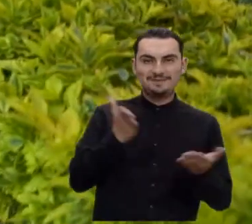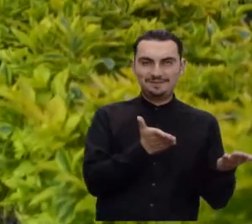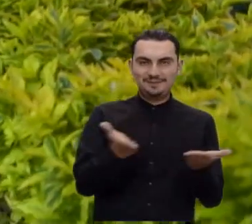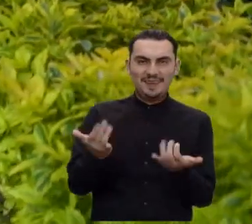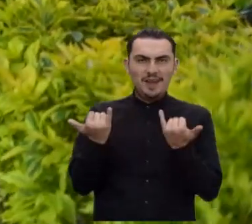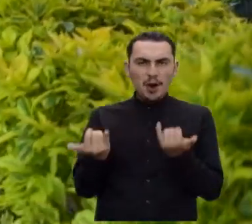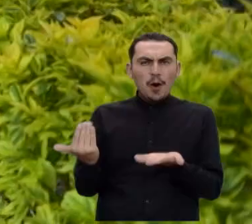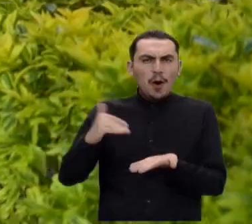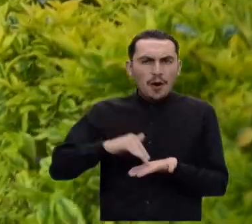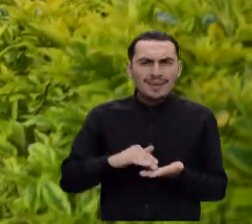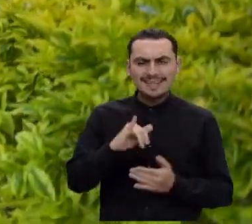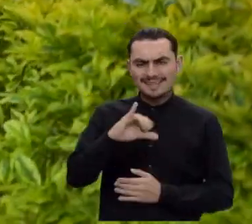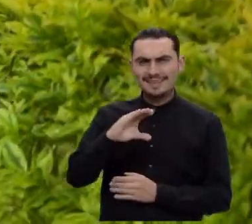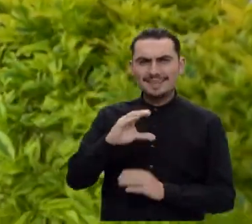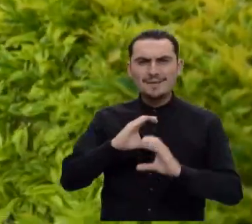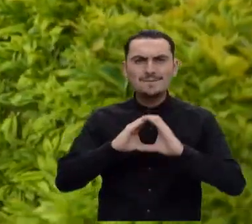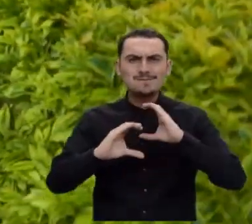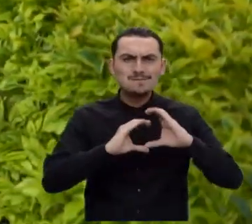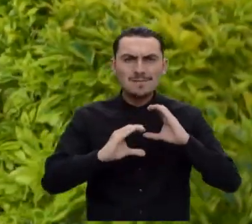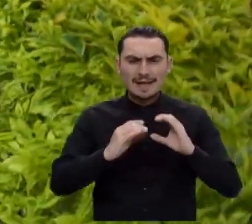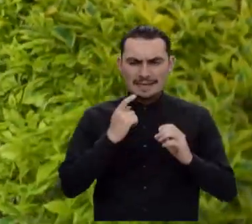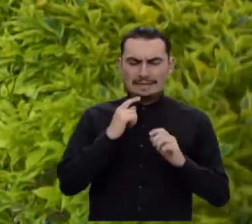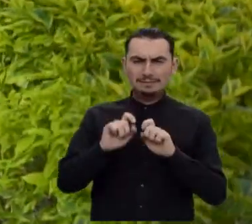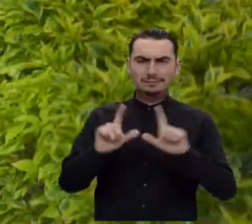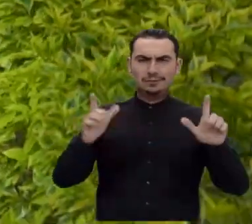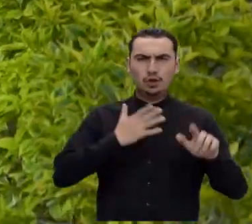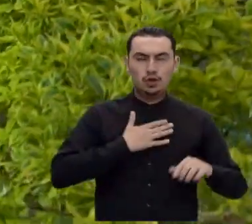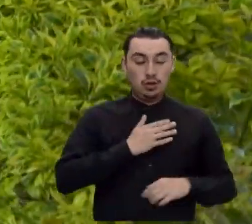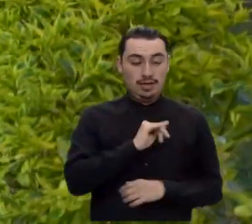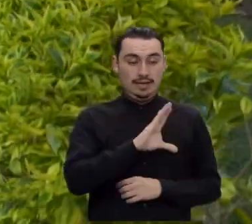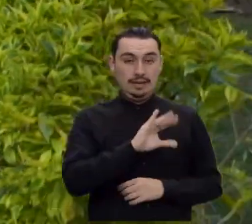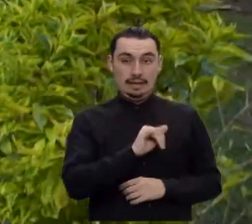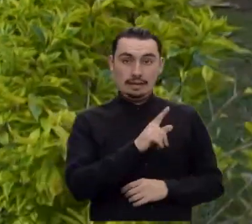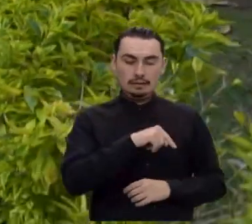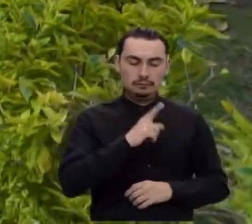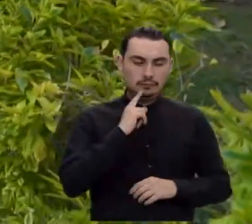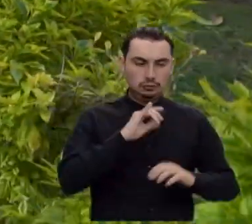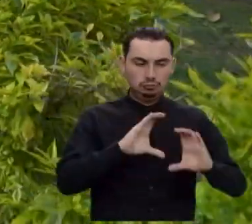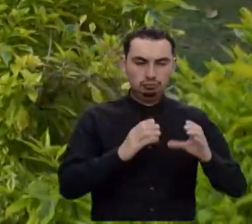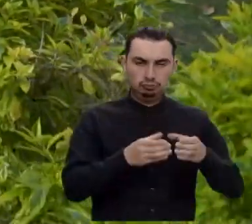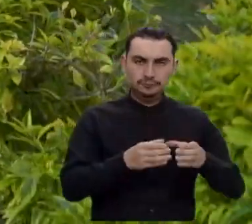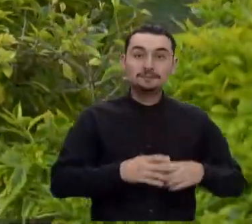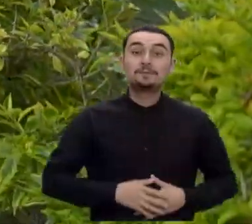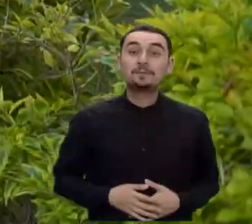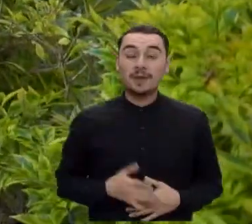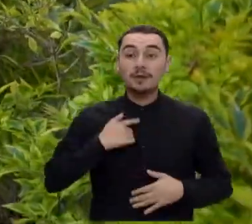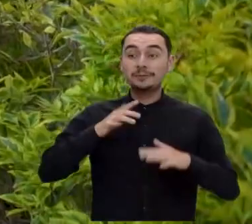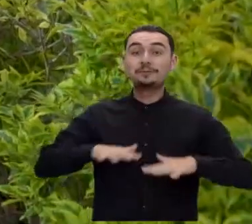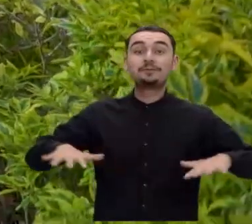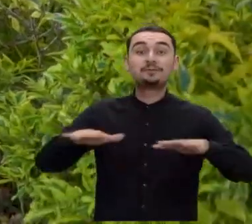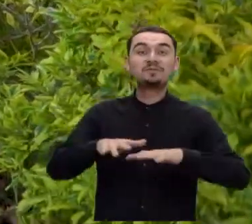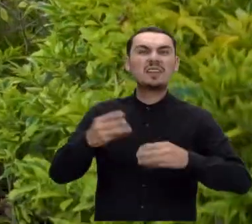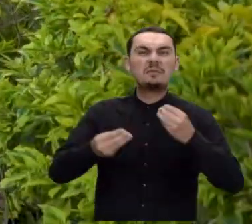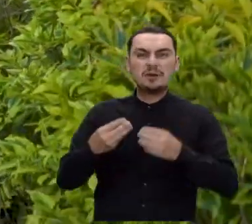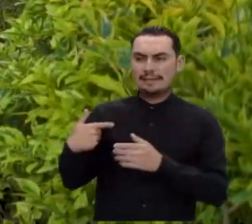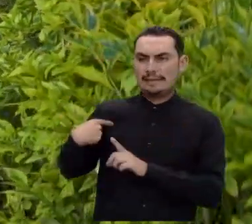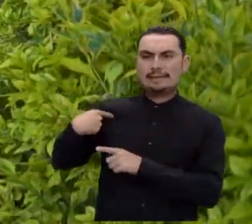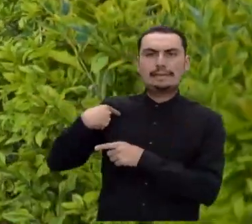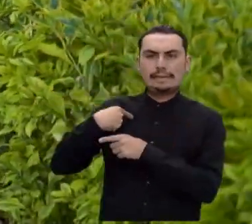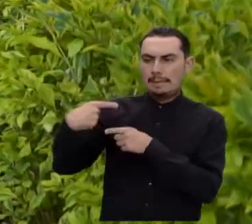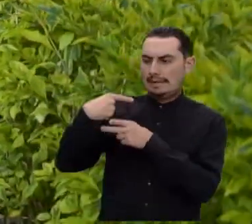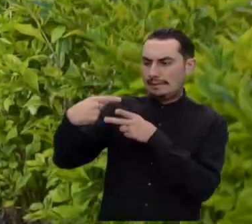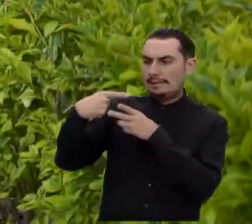Hola, les damos la bienvenida una vez más a ICA Comunica, programa del Instituto Colombiano Agropecuario ICA. Este es un espacio en el que semana a